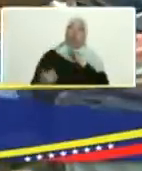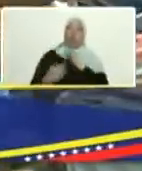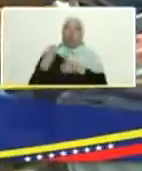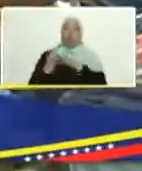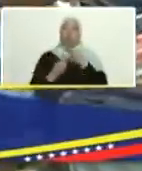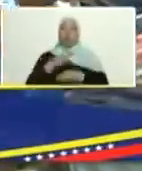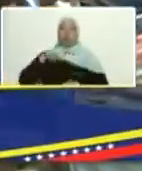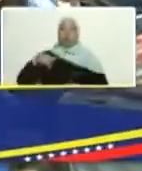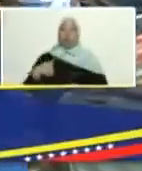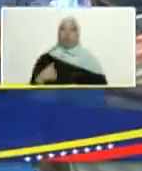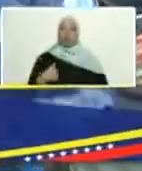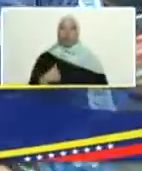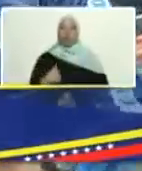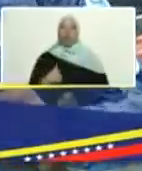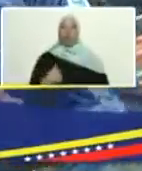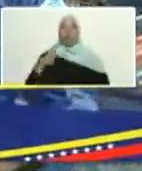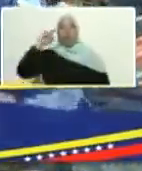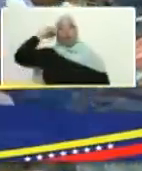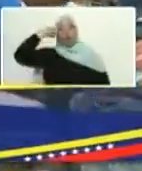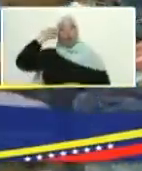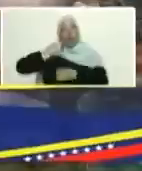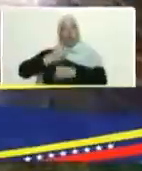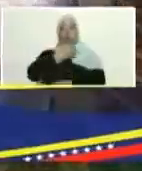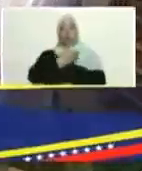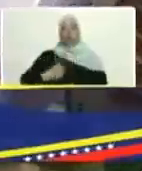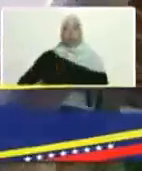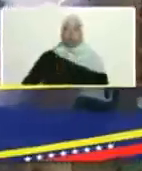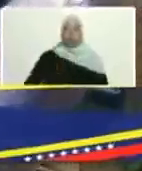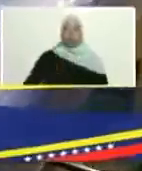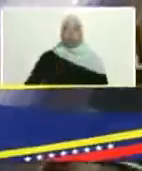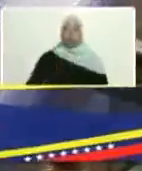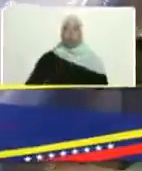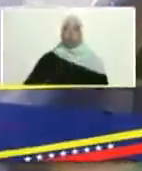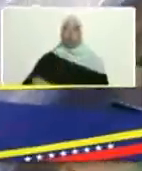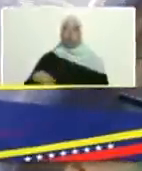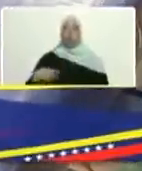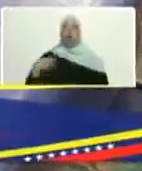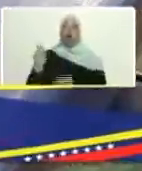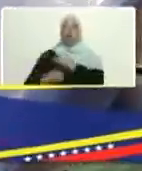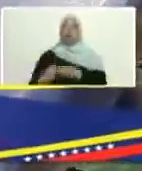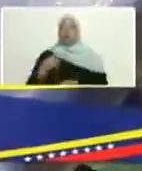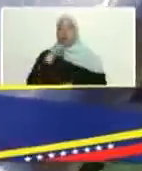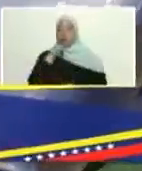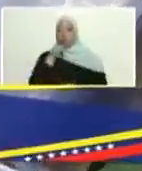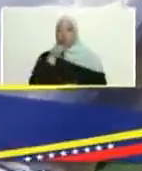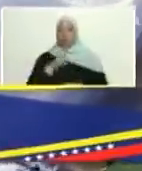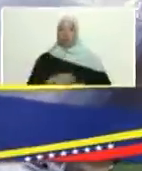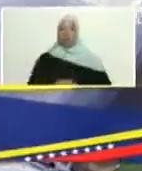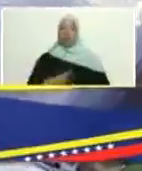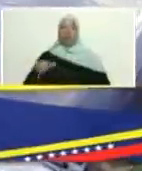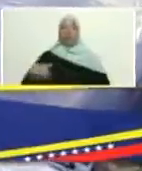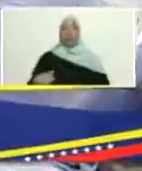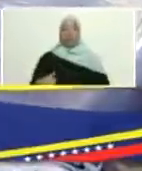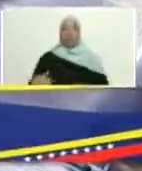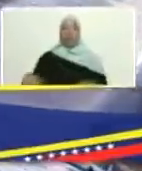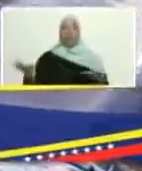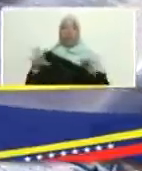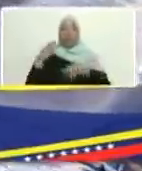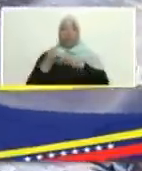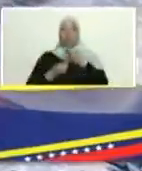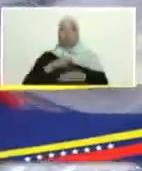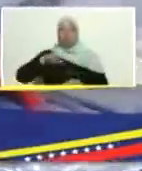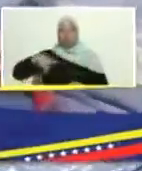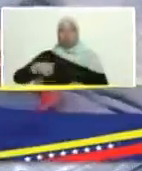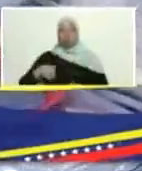que ser. Yo me recuerdo, presidente, cuando usted estuvo en la planta destructora. Ahí nosotros dijimos que lo íbamos a hacer